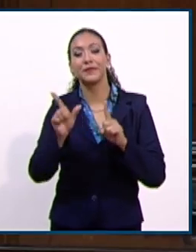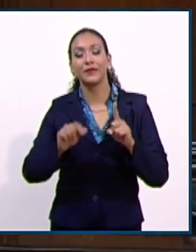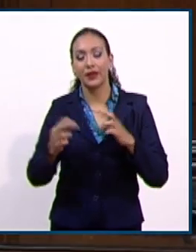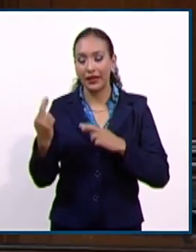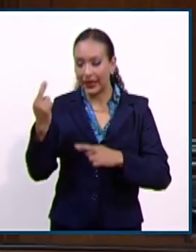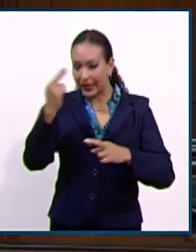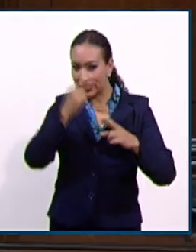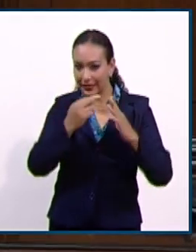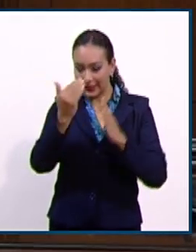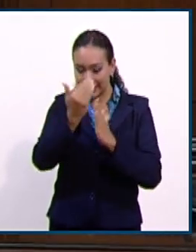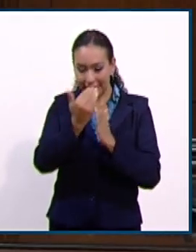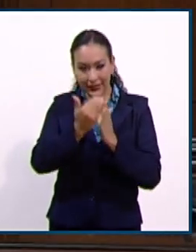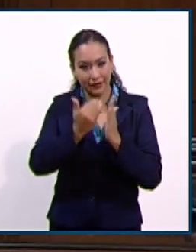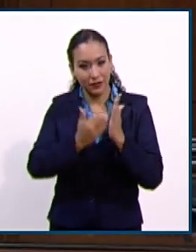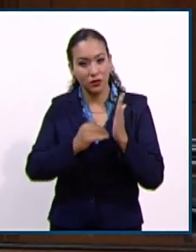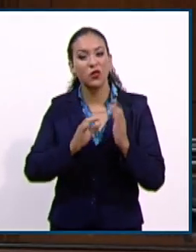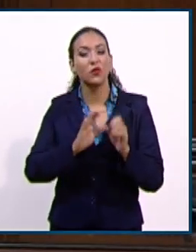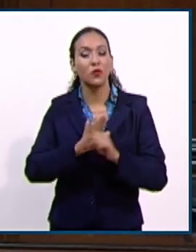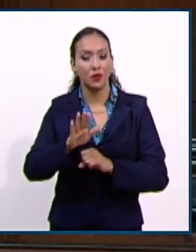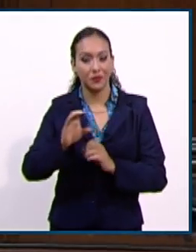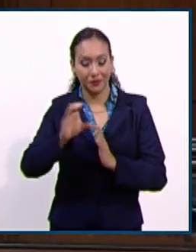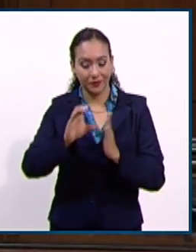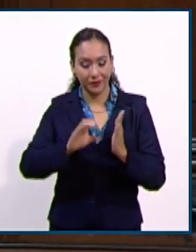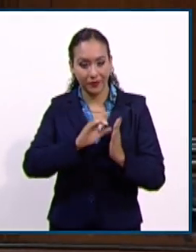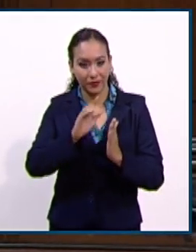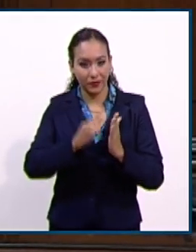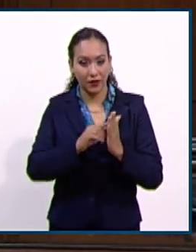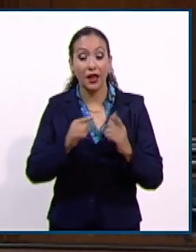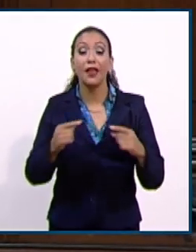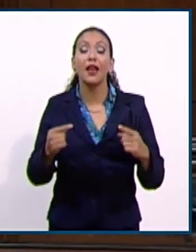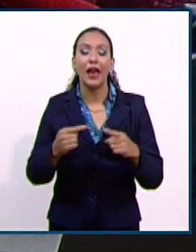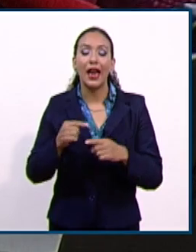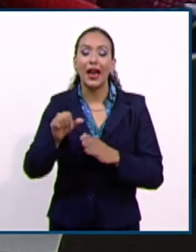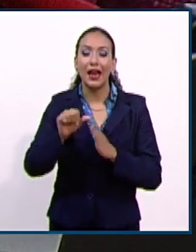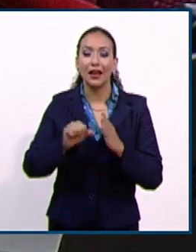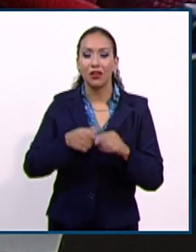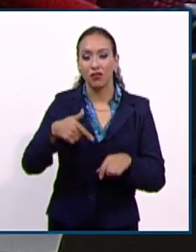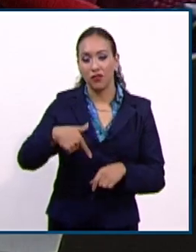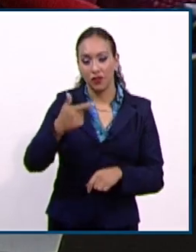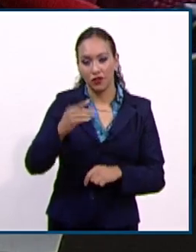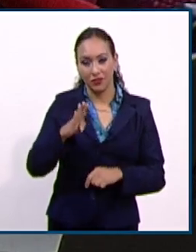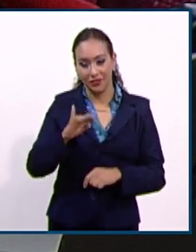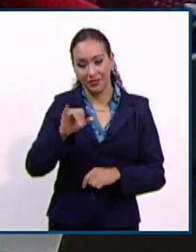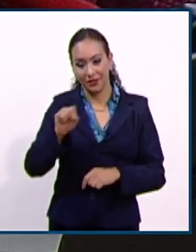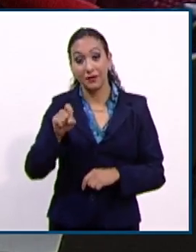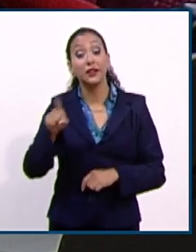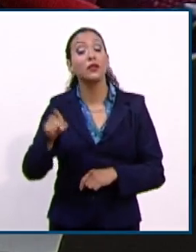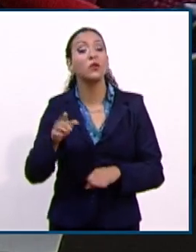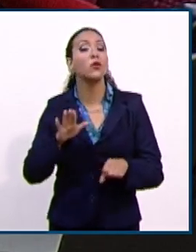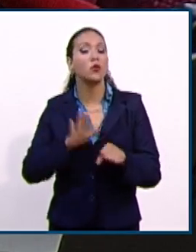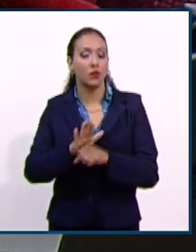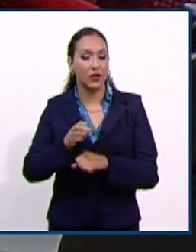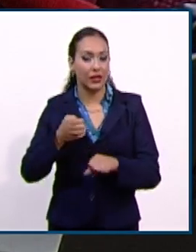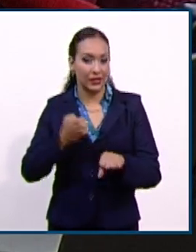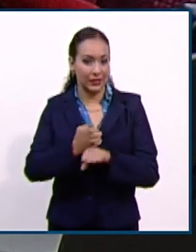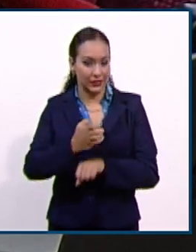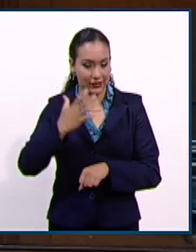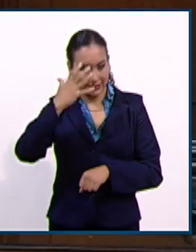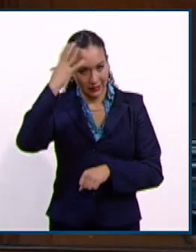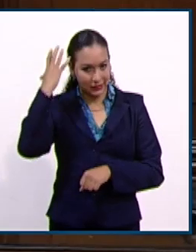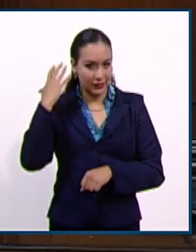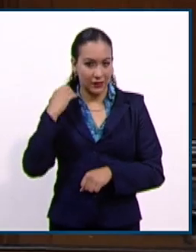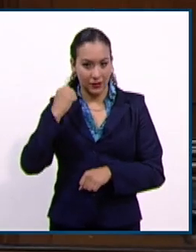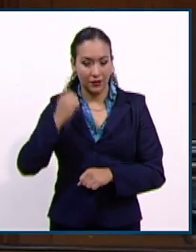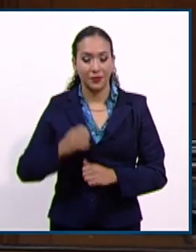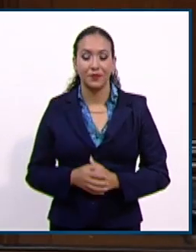analizó las acciones de inconstitucionalidad promovidas contra el artículo 12 bis de la Ley de Salud de Morelos. Este artículo regula